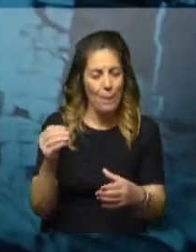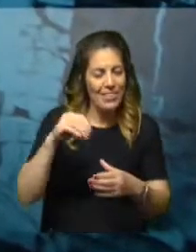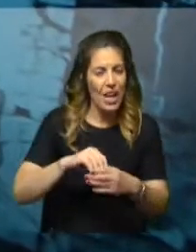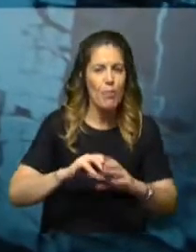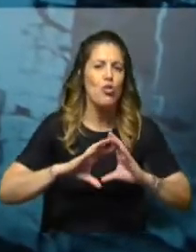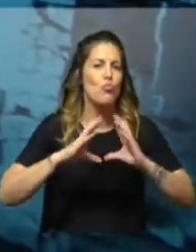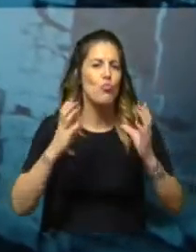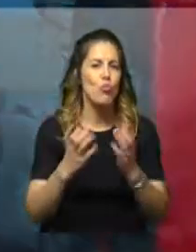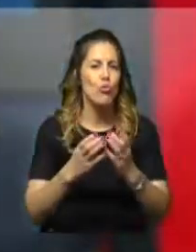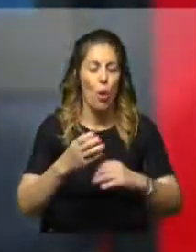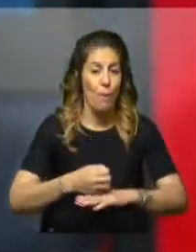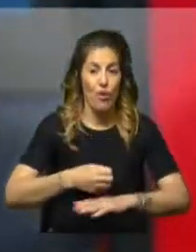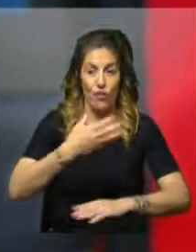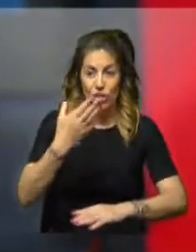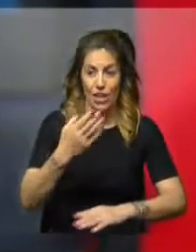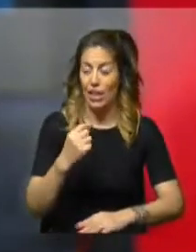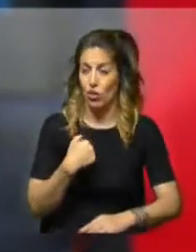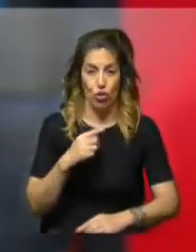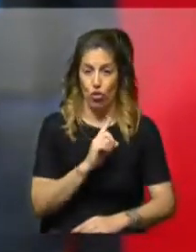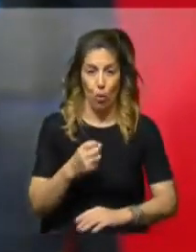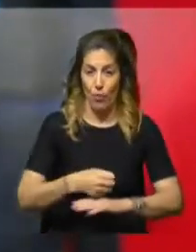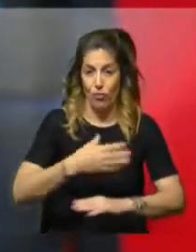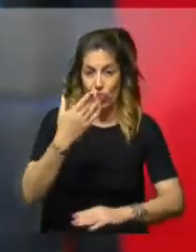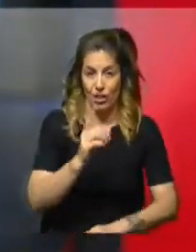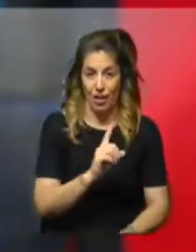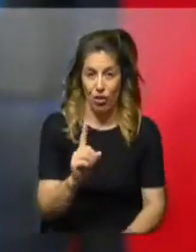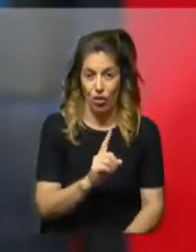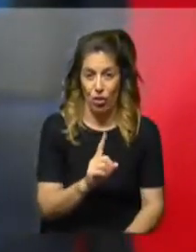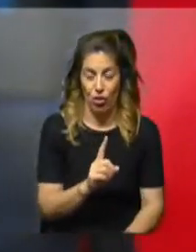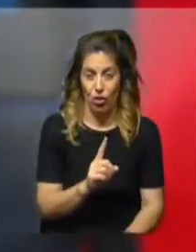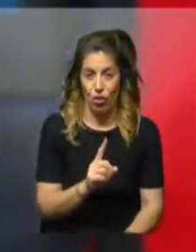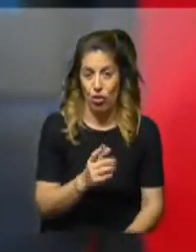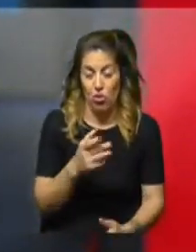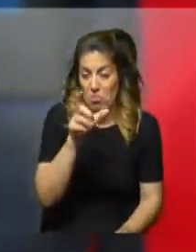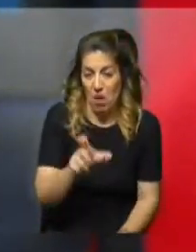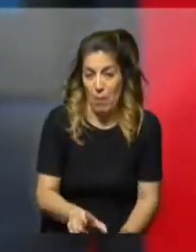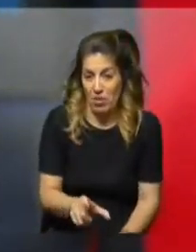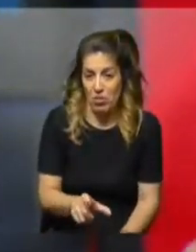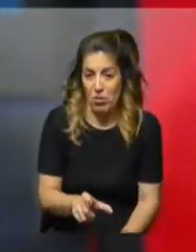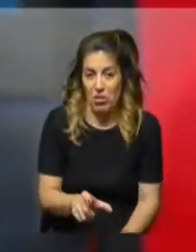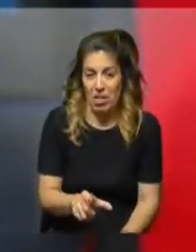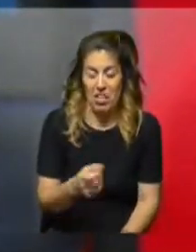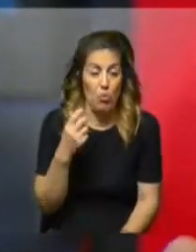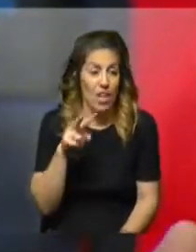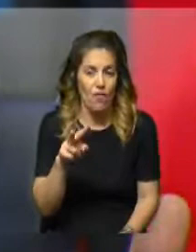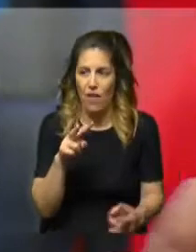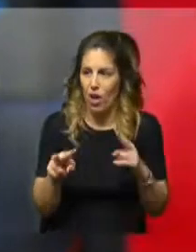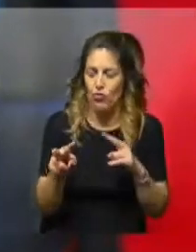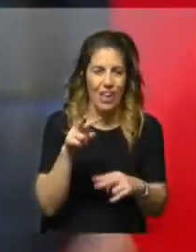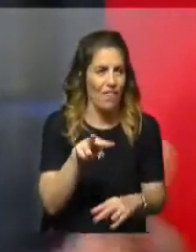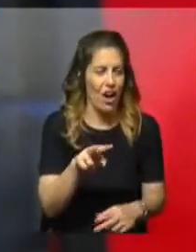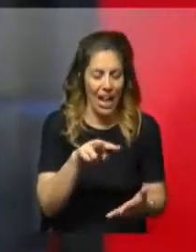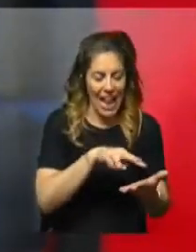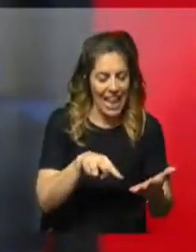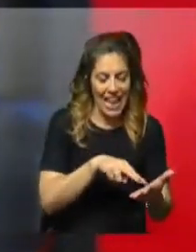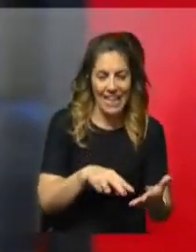en un mundo en el mundo profesional además que yo no era profesional era tipo que que bueno observaba mucho leía